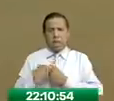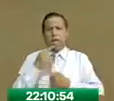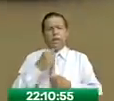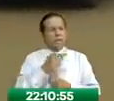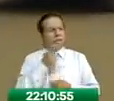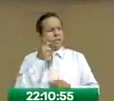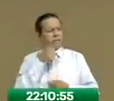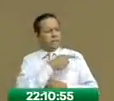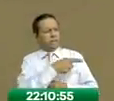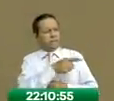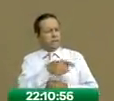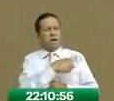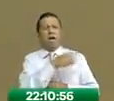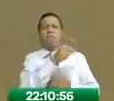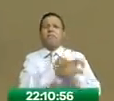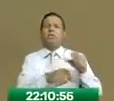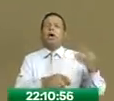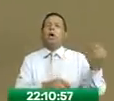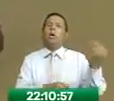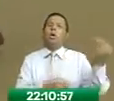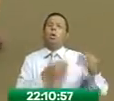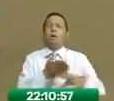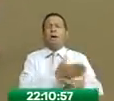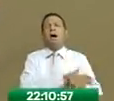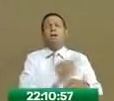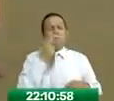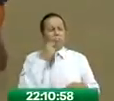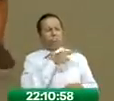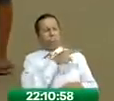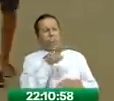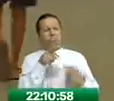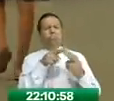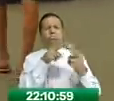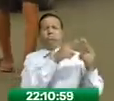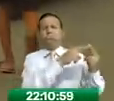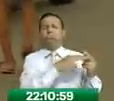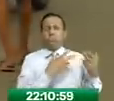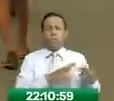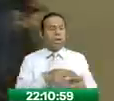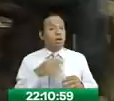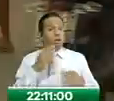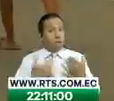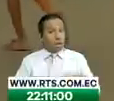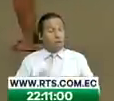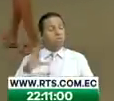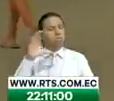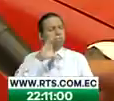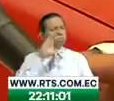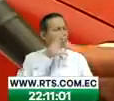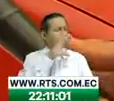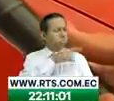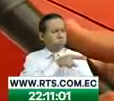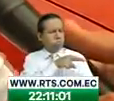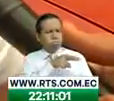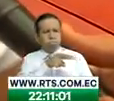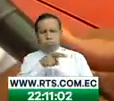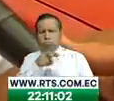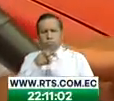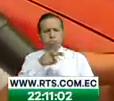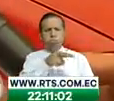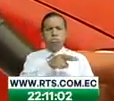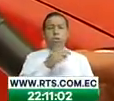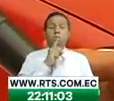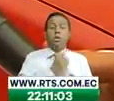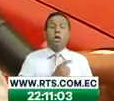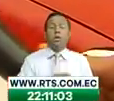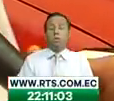que deambulan por el sector. Tras un recorrido, presenciamos a varios de ellos. Si aquí saben parar